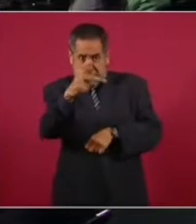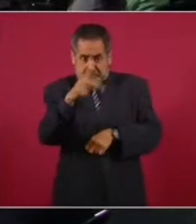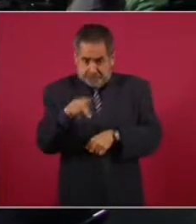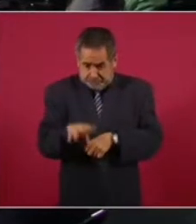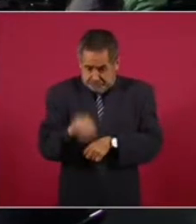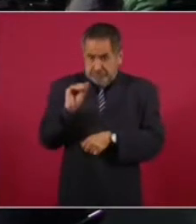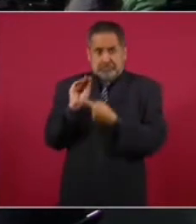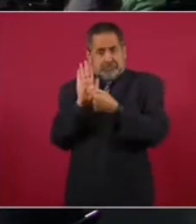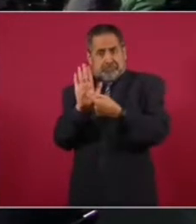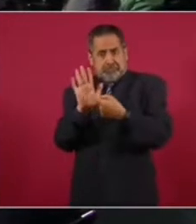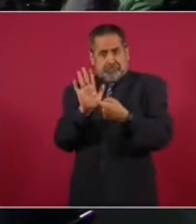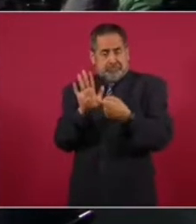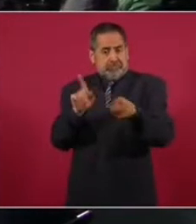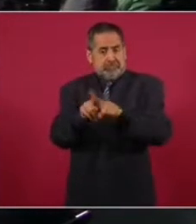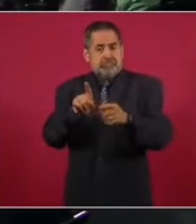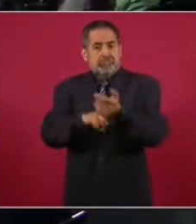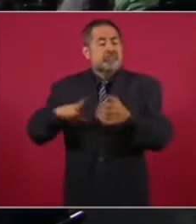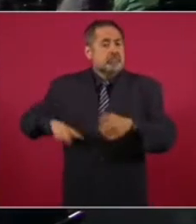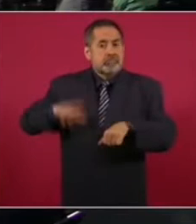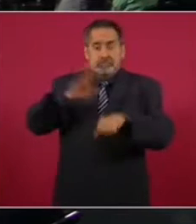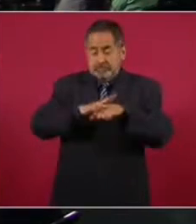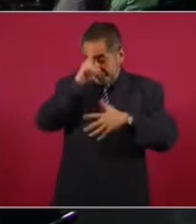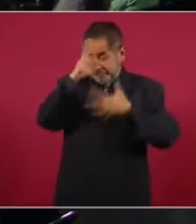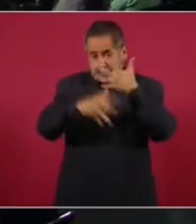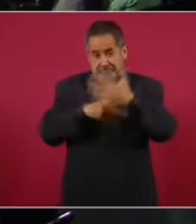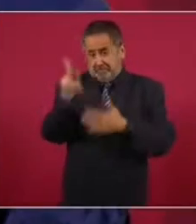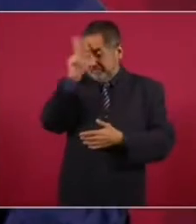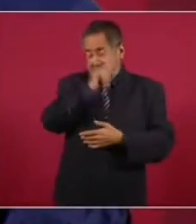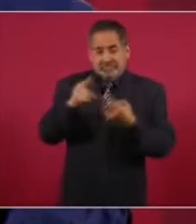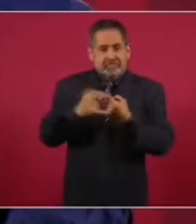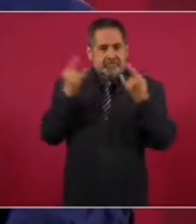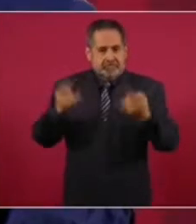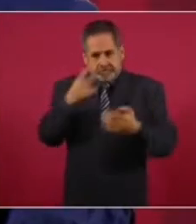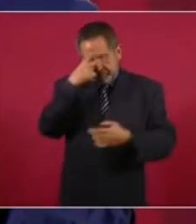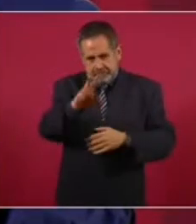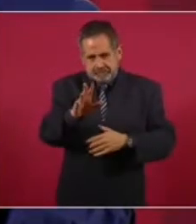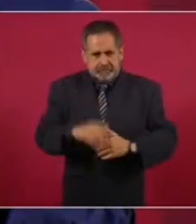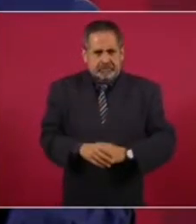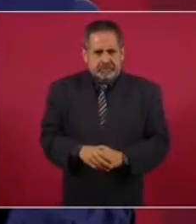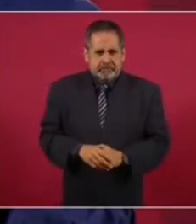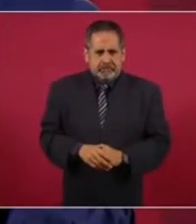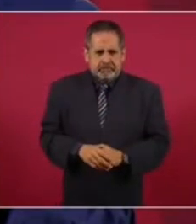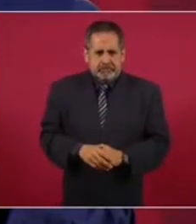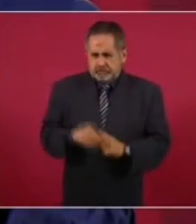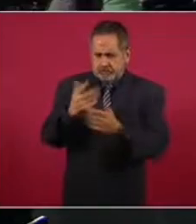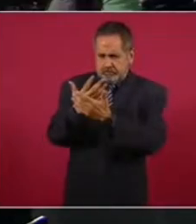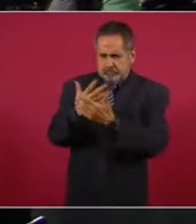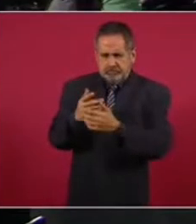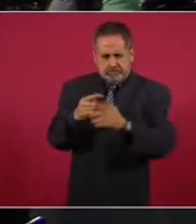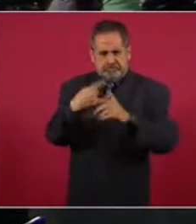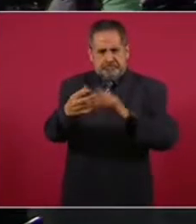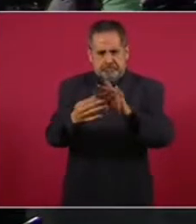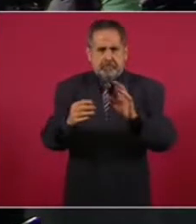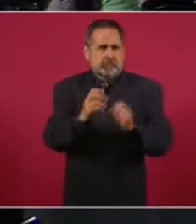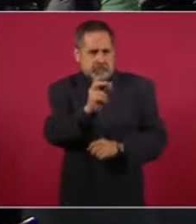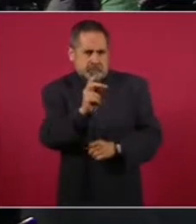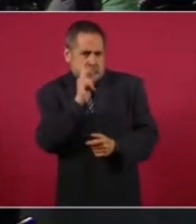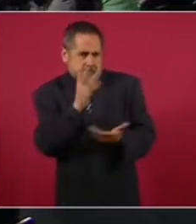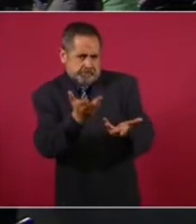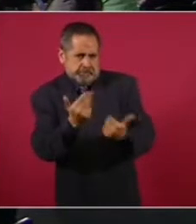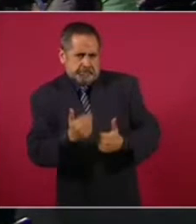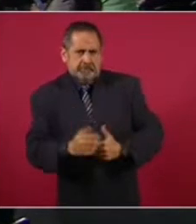pasado. Sí. O sea que ya es el gobierno más violento en la historia moderna de México. Sí, pero déjame que yo te explique cuáles son